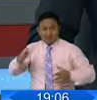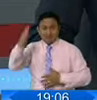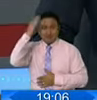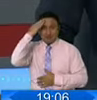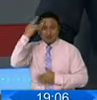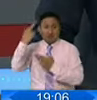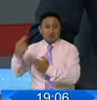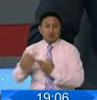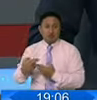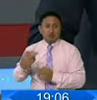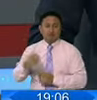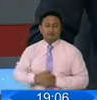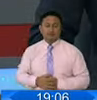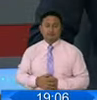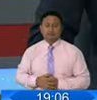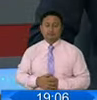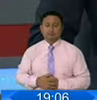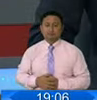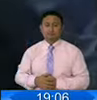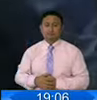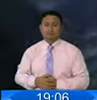conocer el in